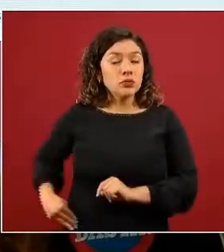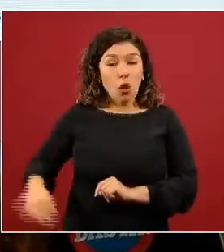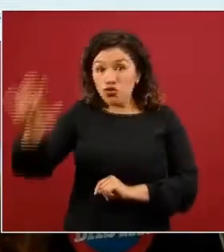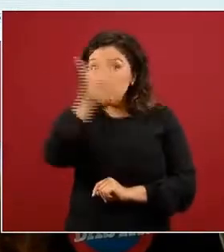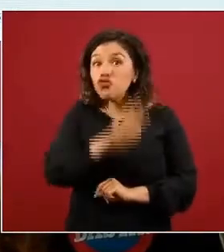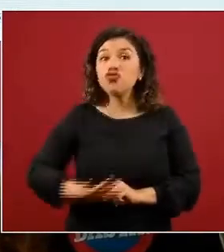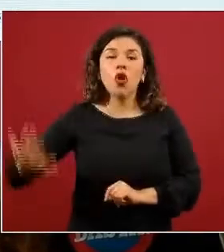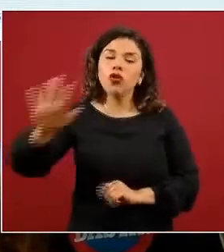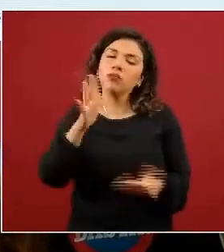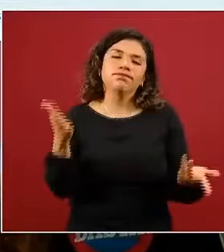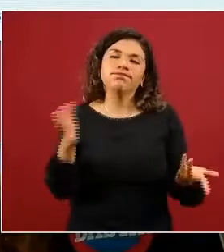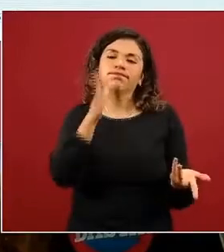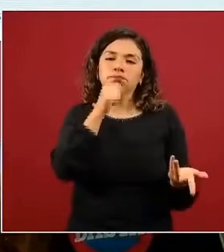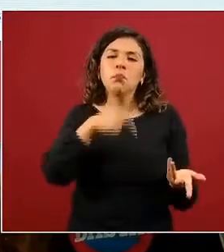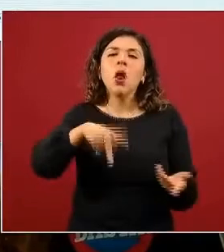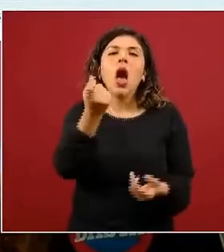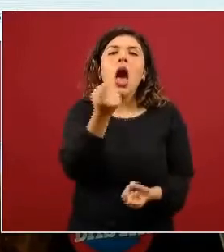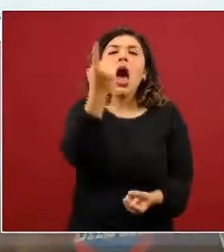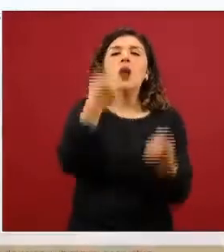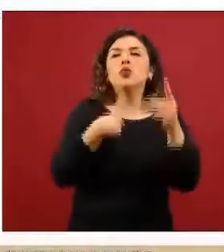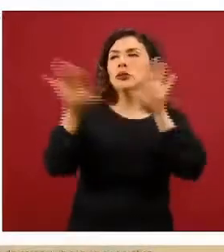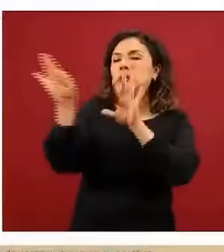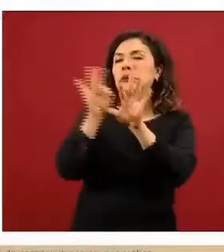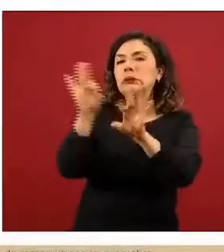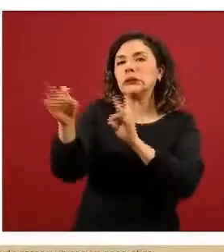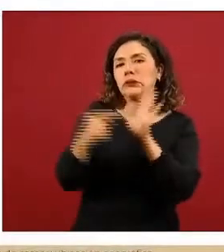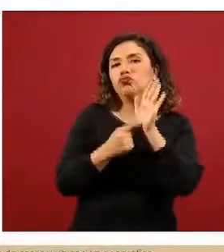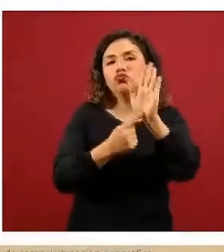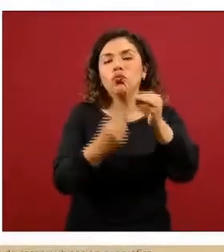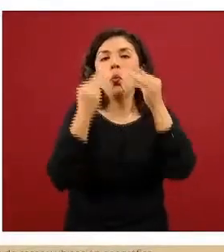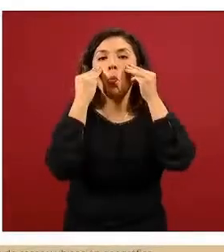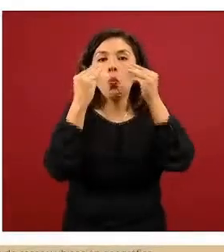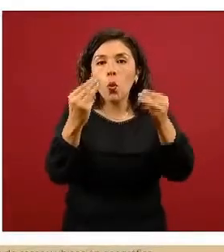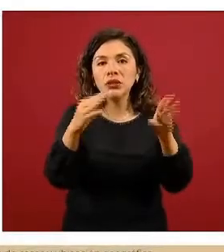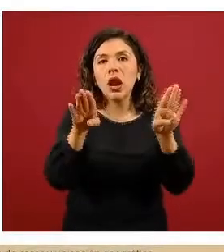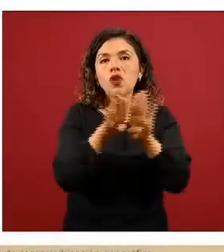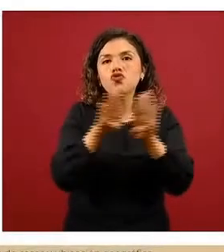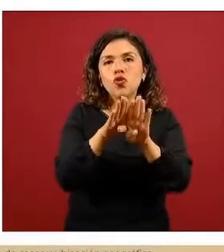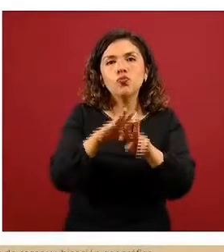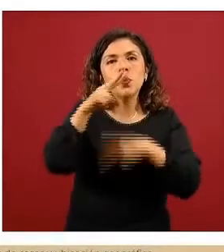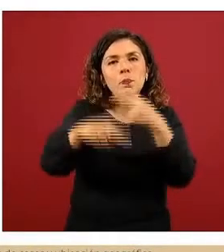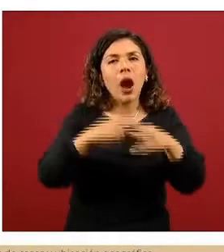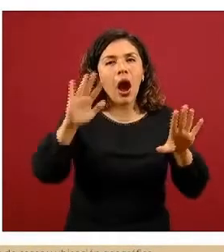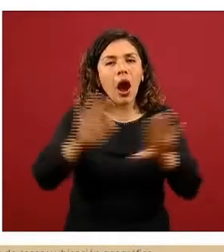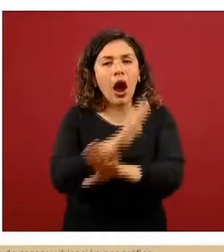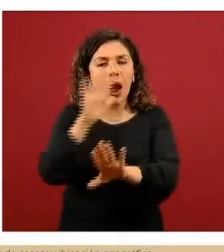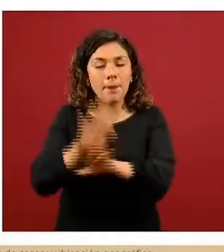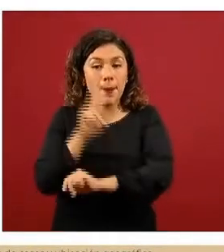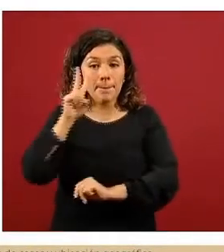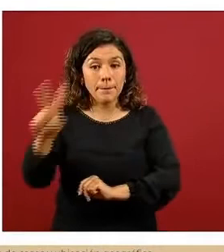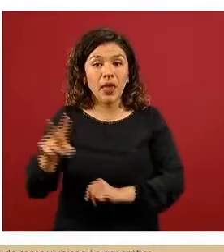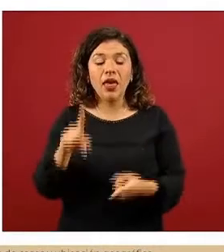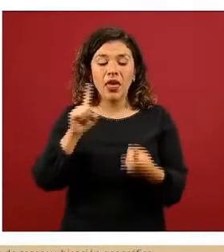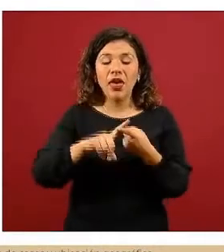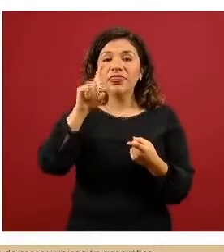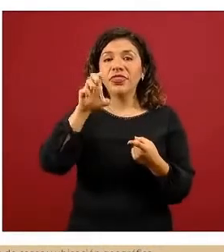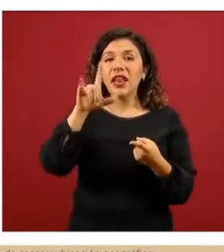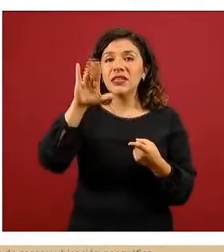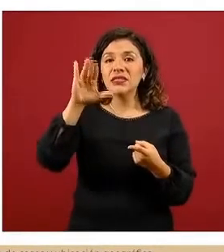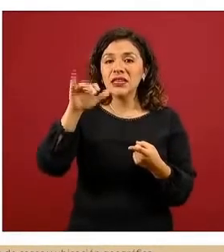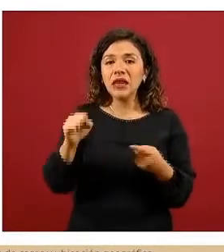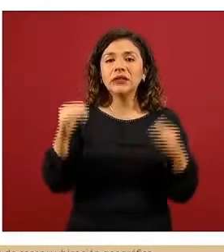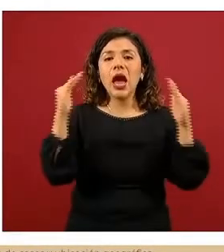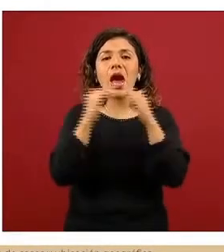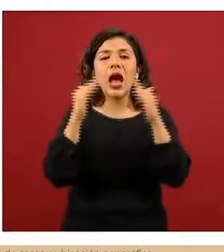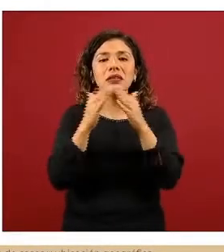aquí todos, desde luego, pero ponemos algunos ilustrativos de estas tendencias. Vemos Delicias y Nuevo